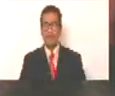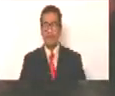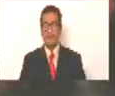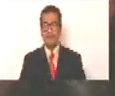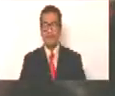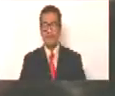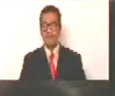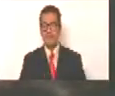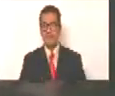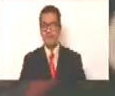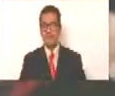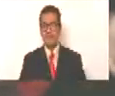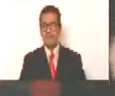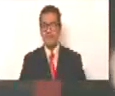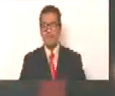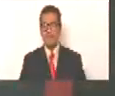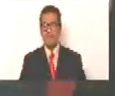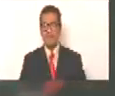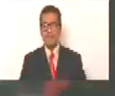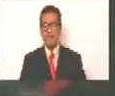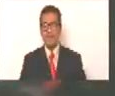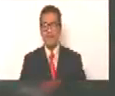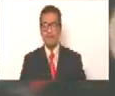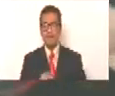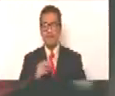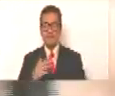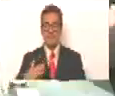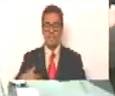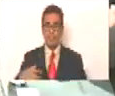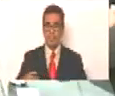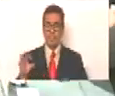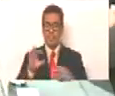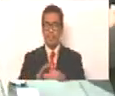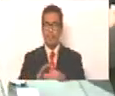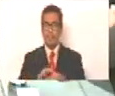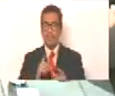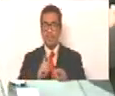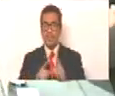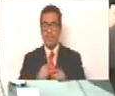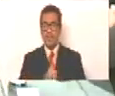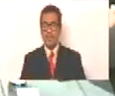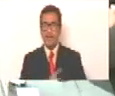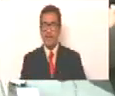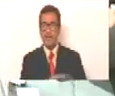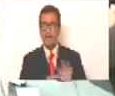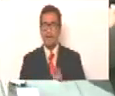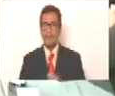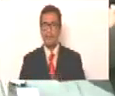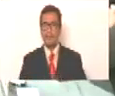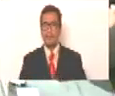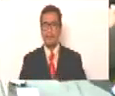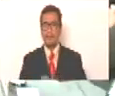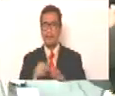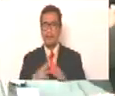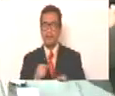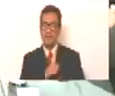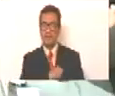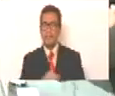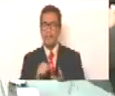para, es parte de algo que aún es una herida que no ha cicatrizado,